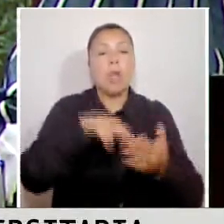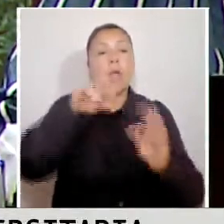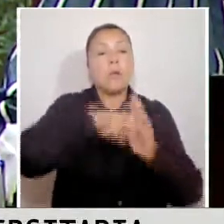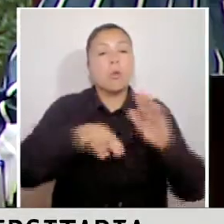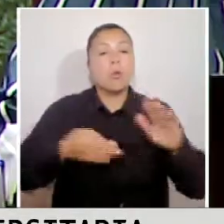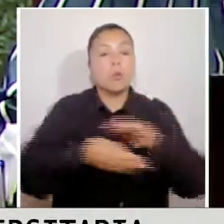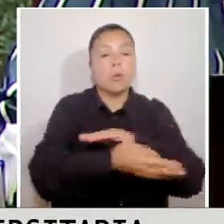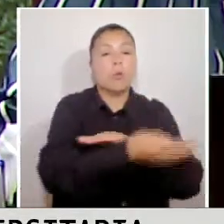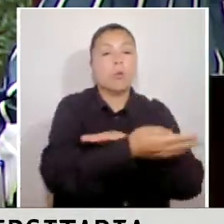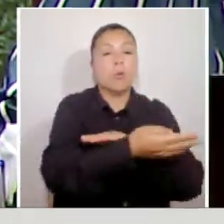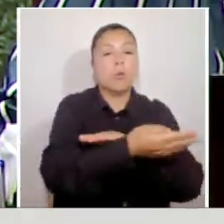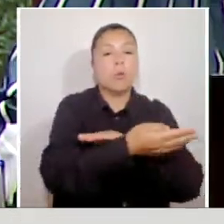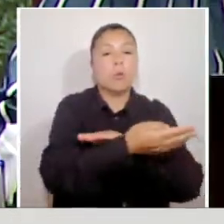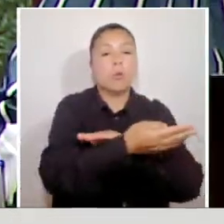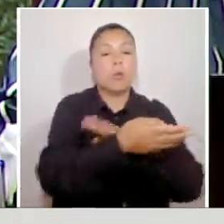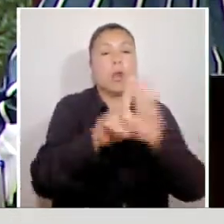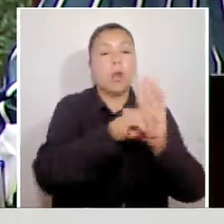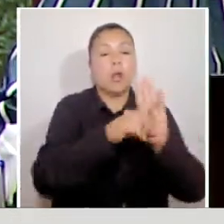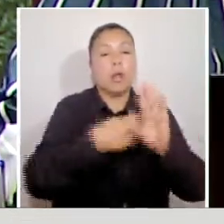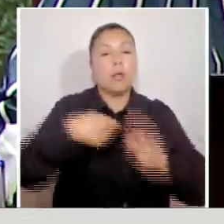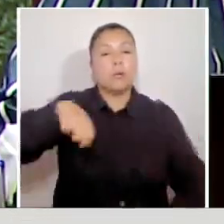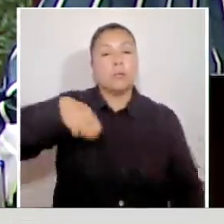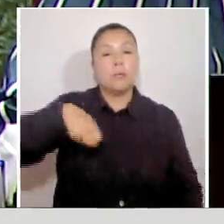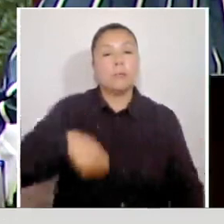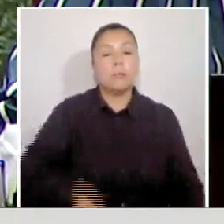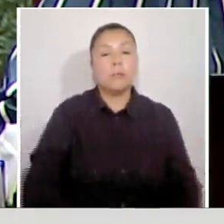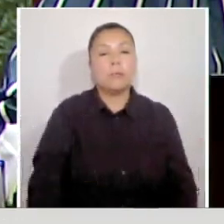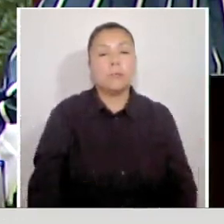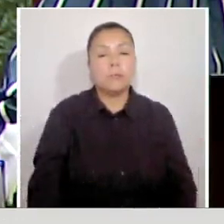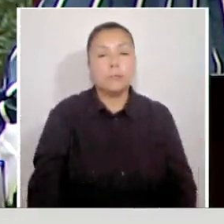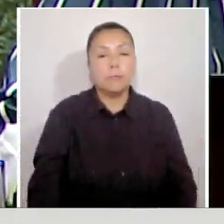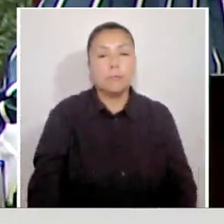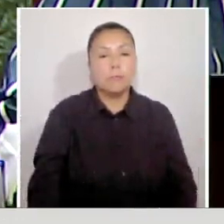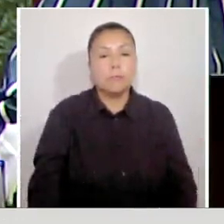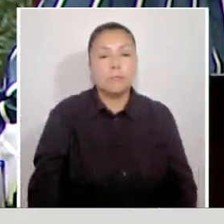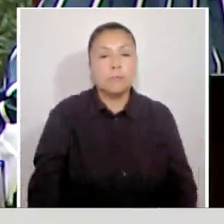proyecto a ley